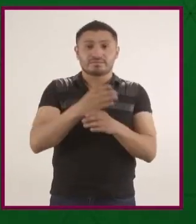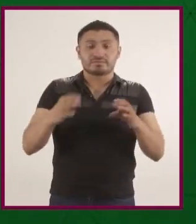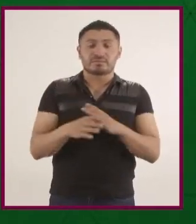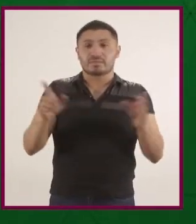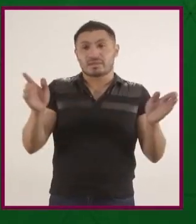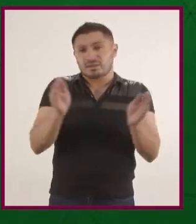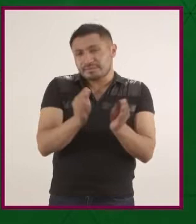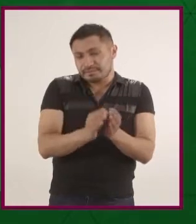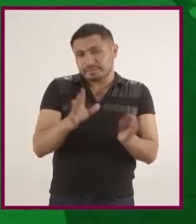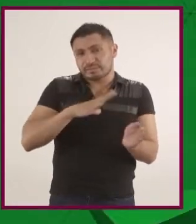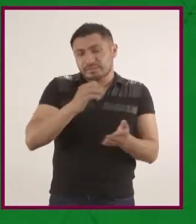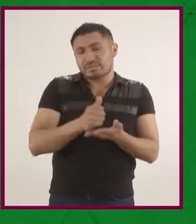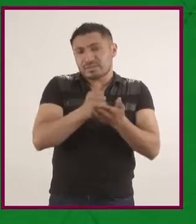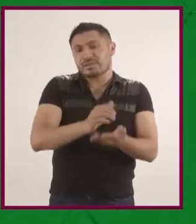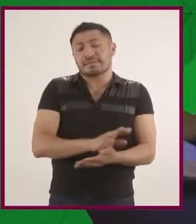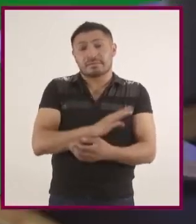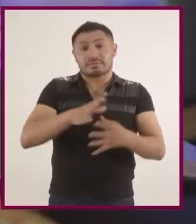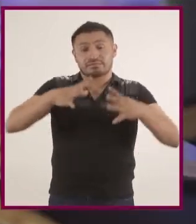grandes cambios